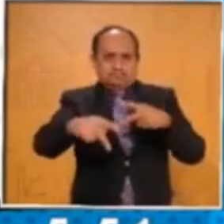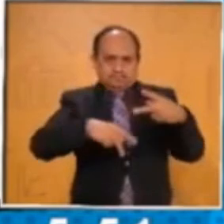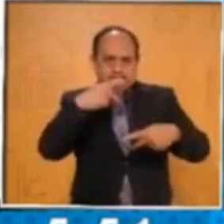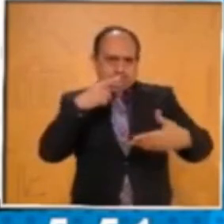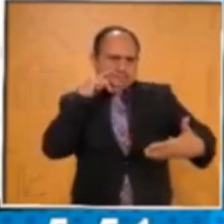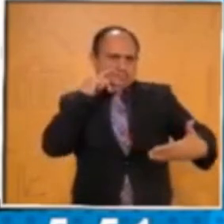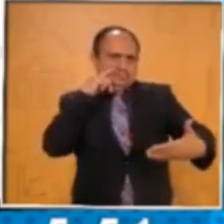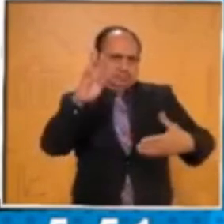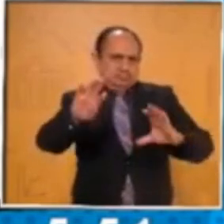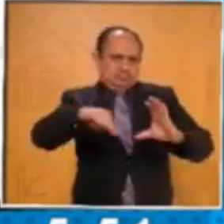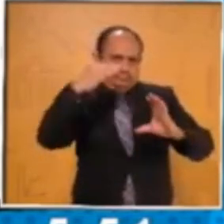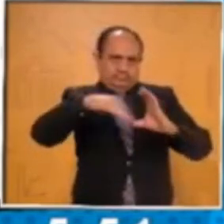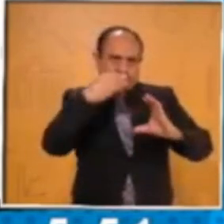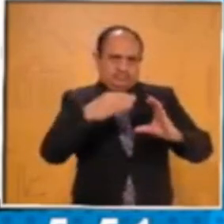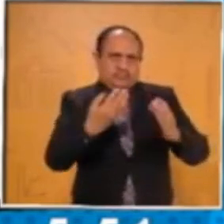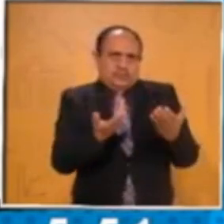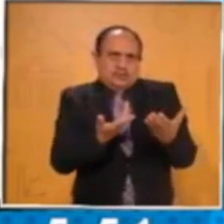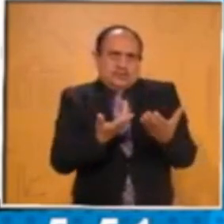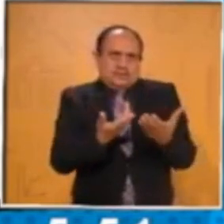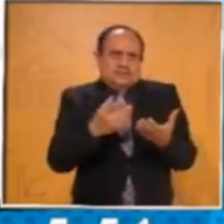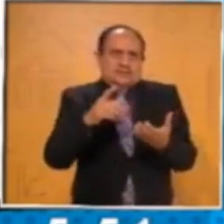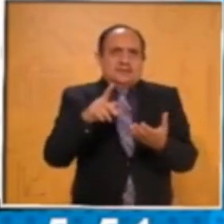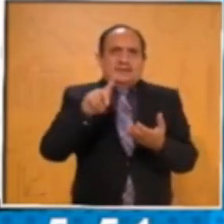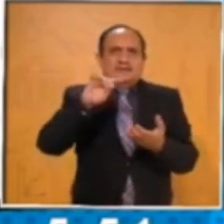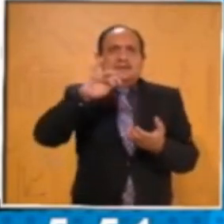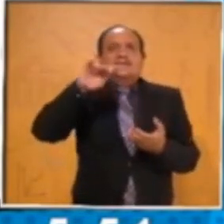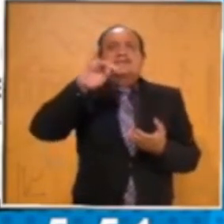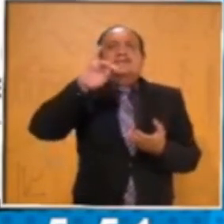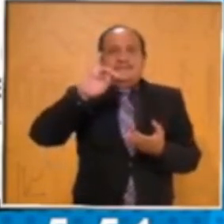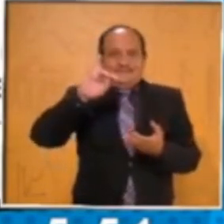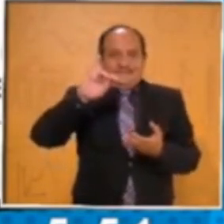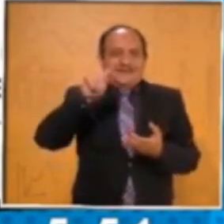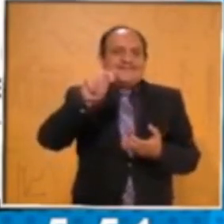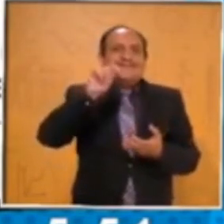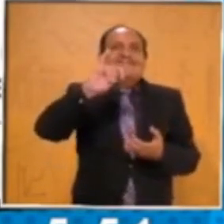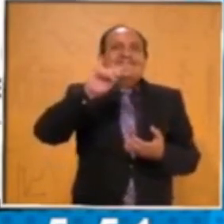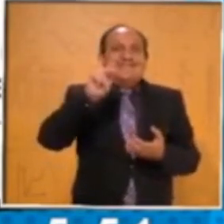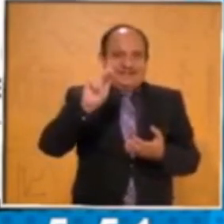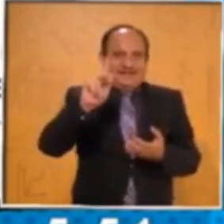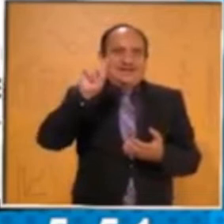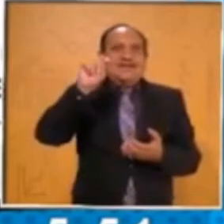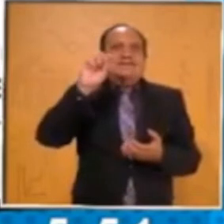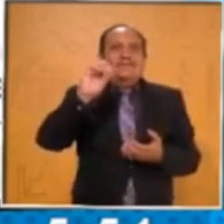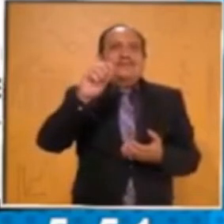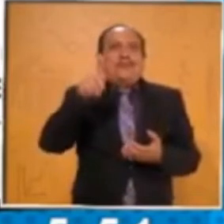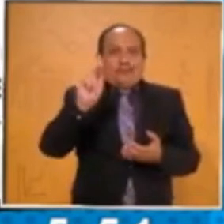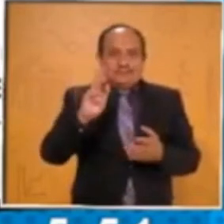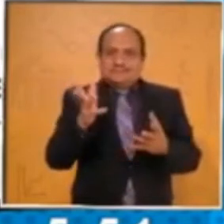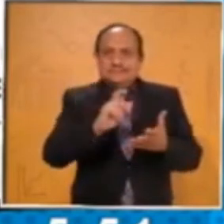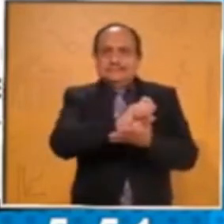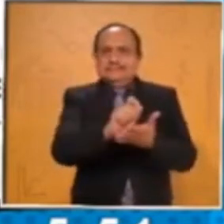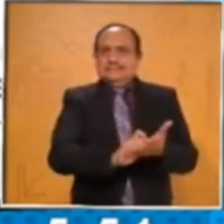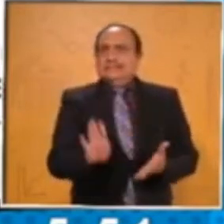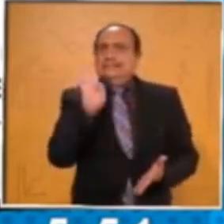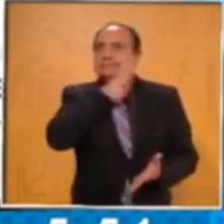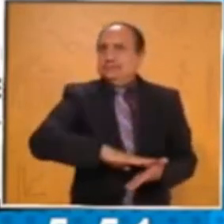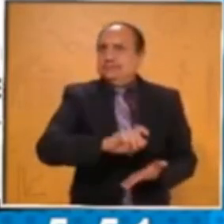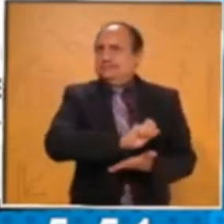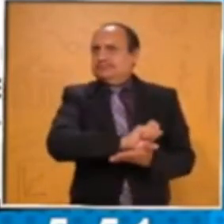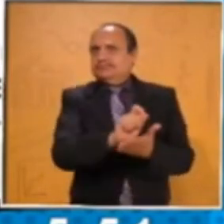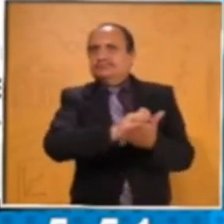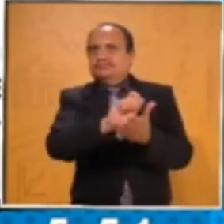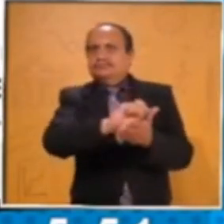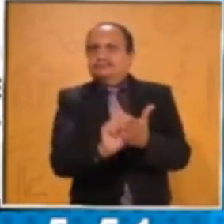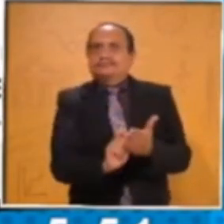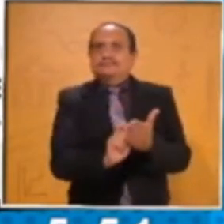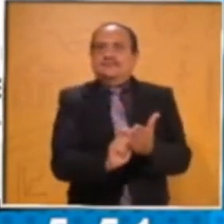quieren que se agreguen a TikTok, muy buenos para el TikTok, pero me escriben muy mal, la verdad. No olvidemos también los